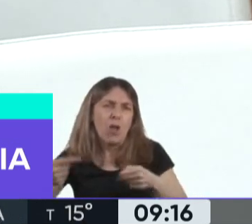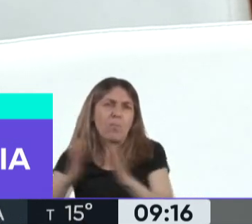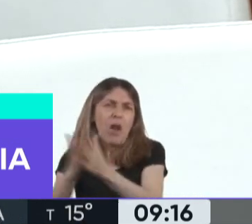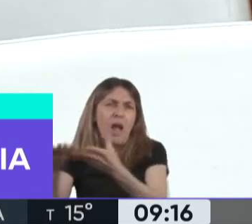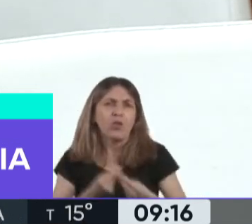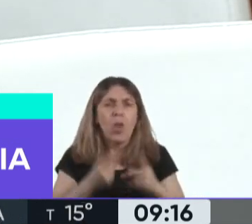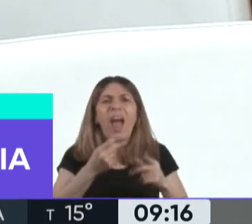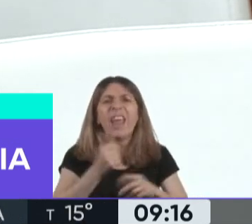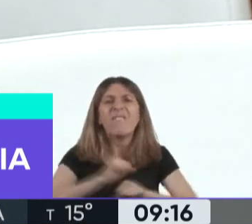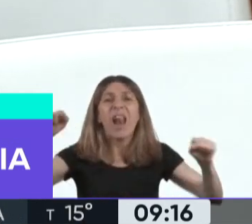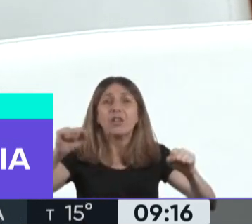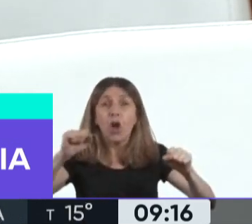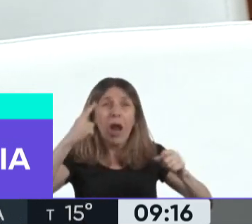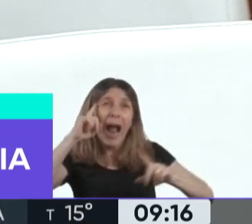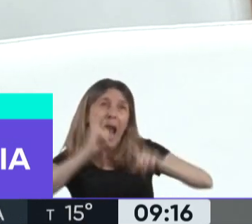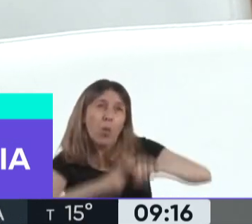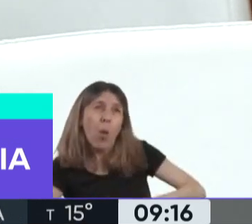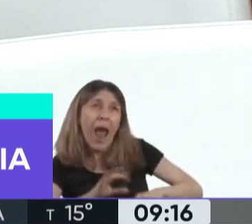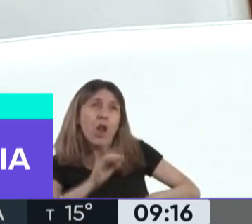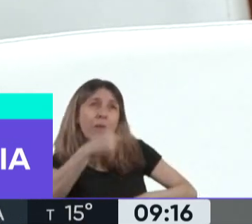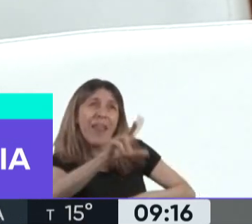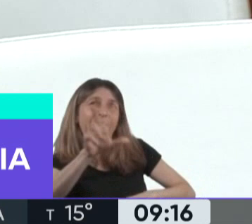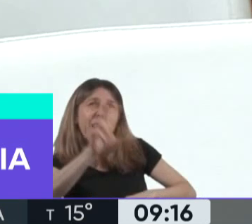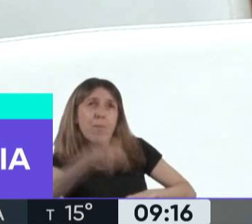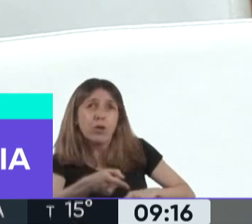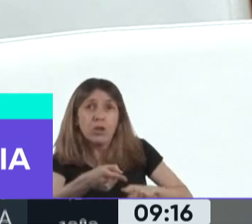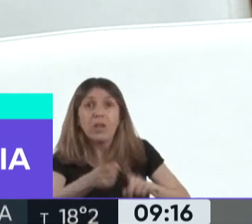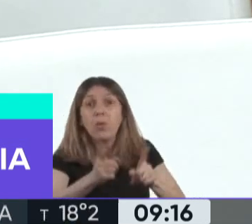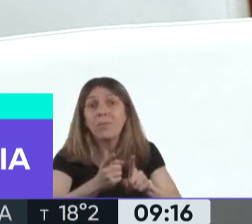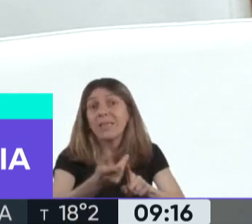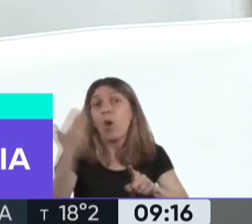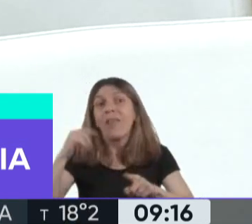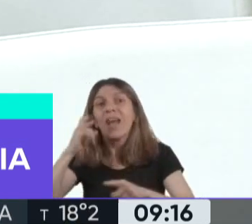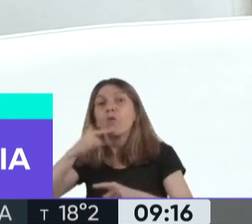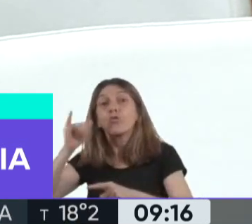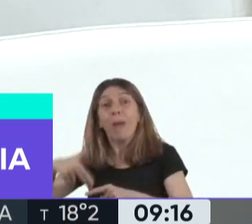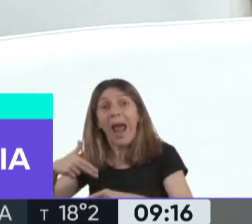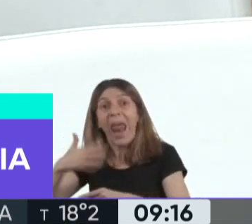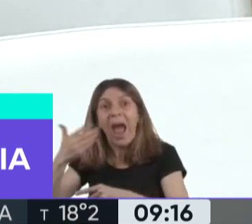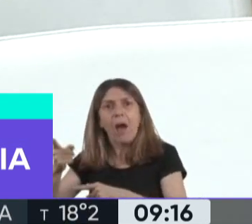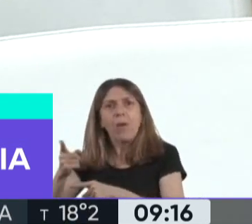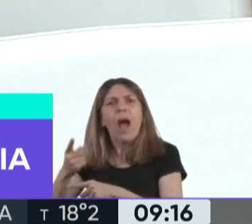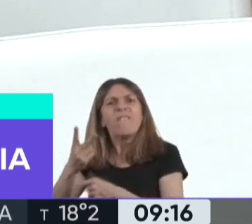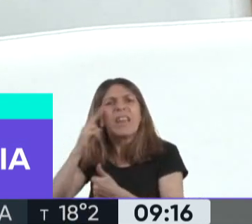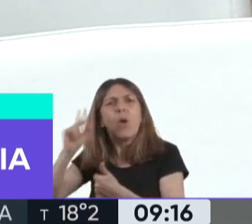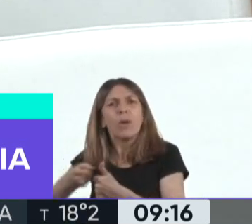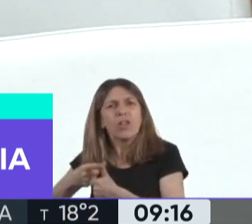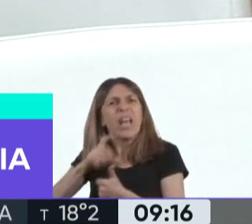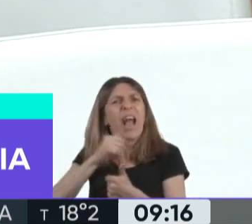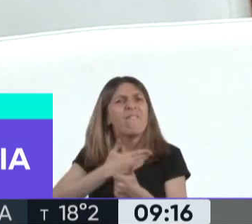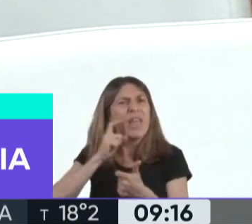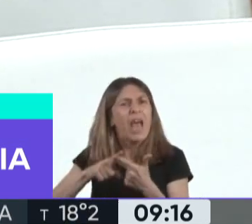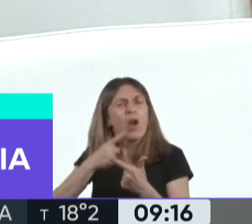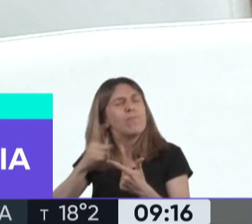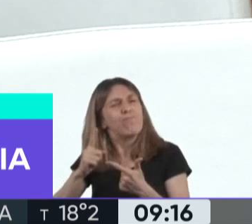para el año que viene del 33%, sabiendo que en la anterior exposición del Martín Guzmán había previsto un 29%, después Santiago Cafiero la corrigió